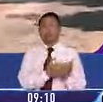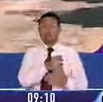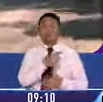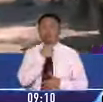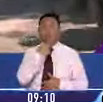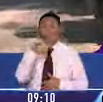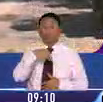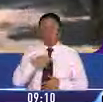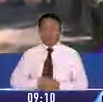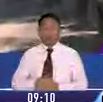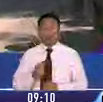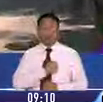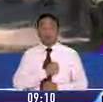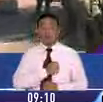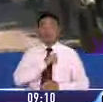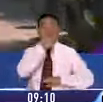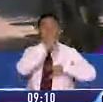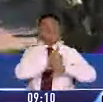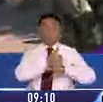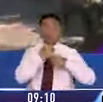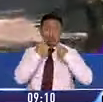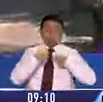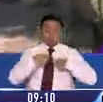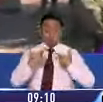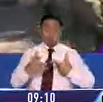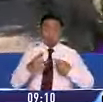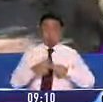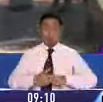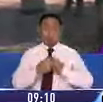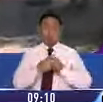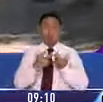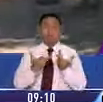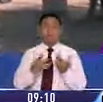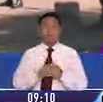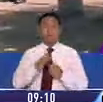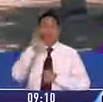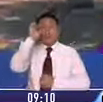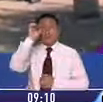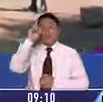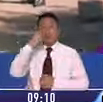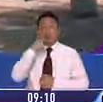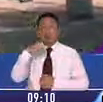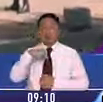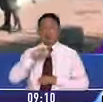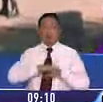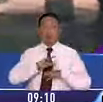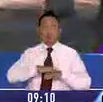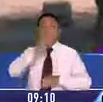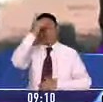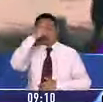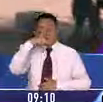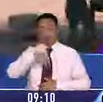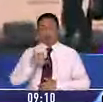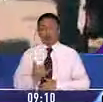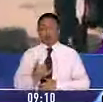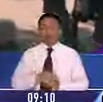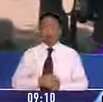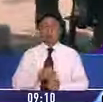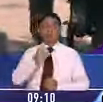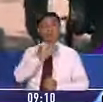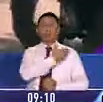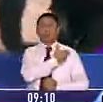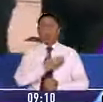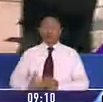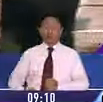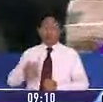se van a convocar en su sede para dar las respectivas reacciones frente a la decisión tomada por el